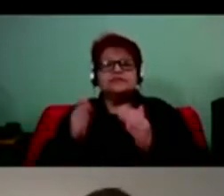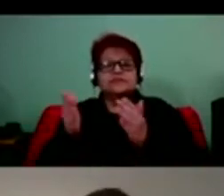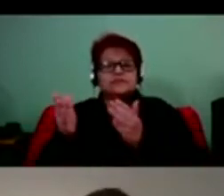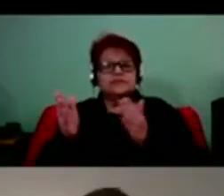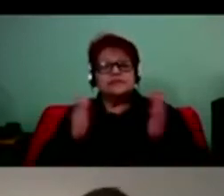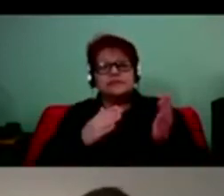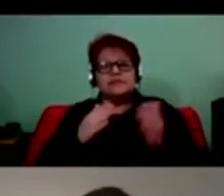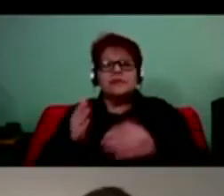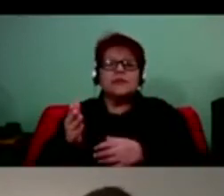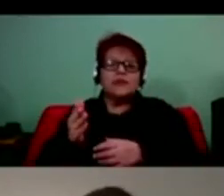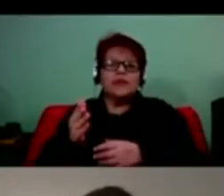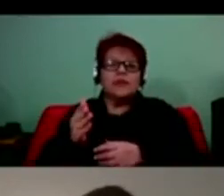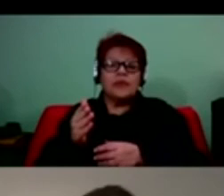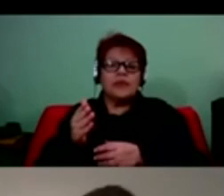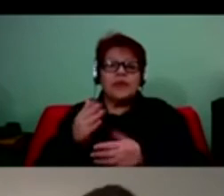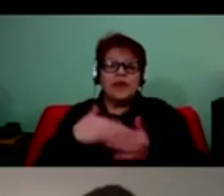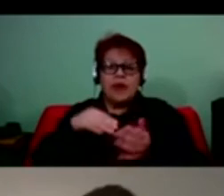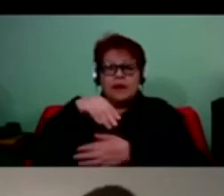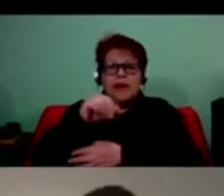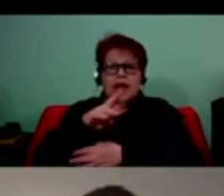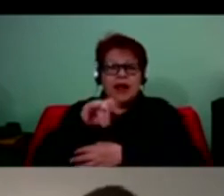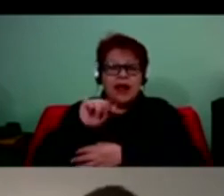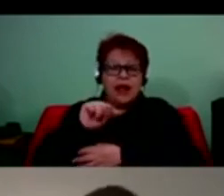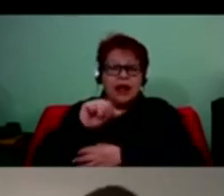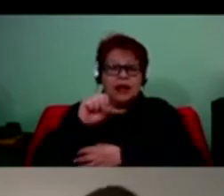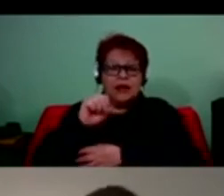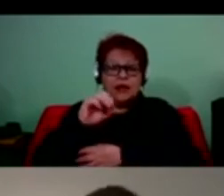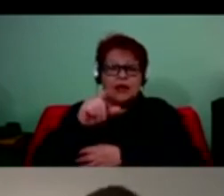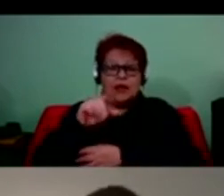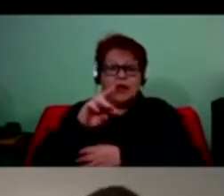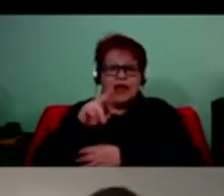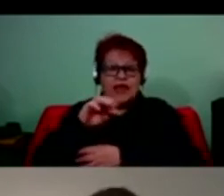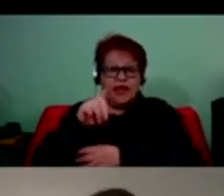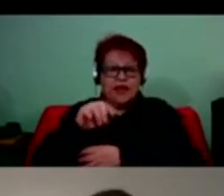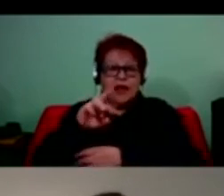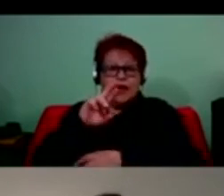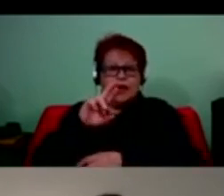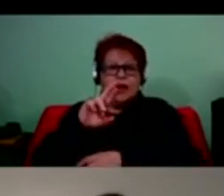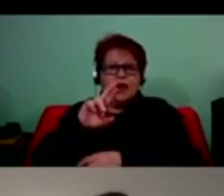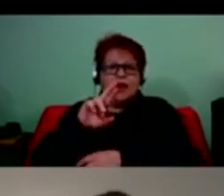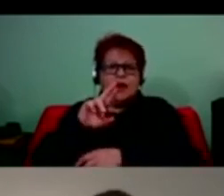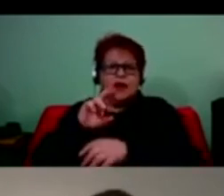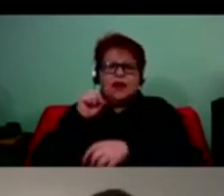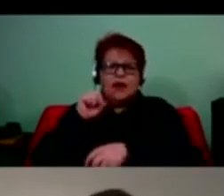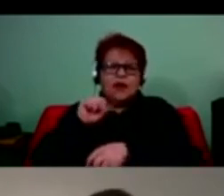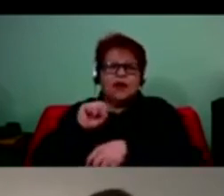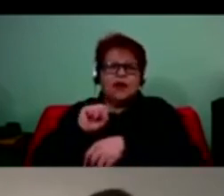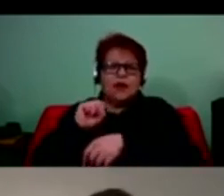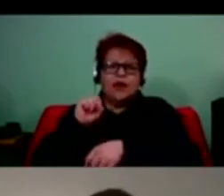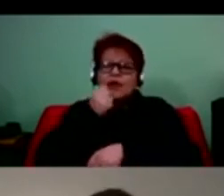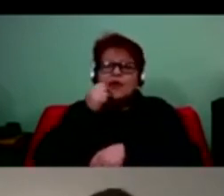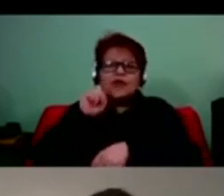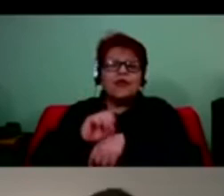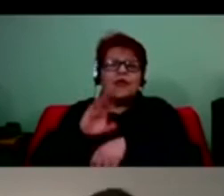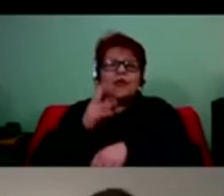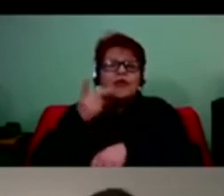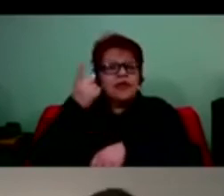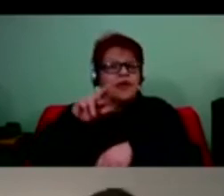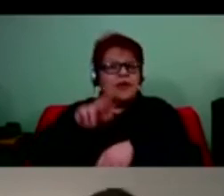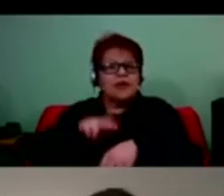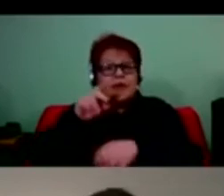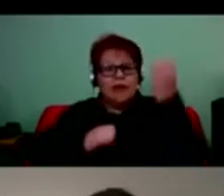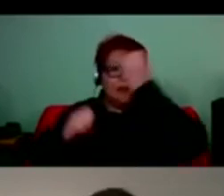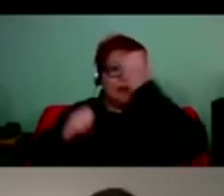de la palabra a María Soledad Rodrigo, subdirectora de la Dirección de Estado Abierto, Estudios y